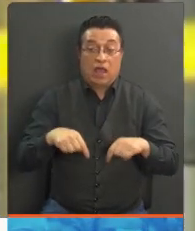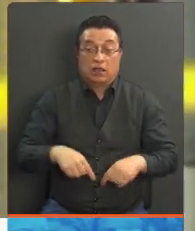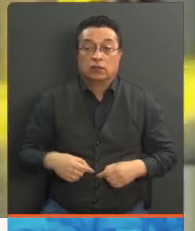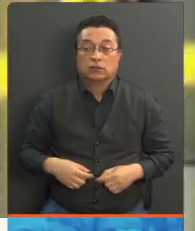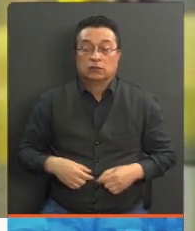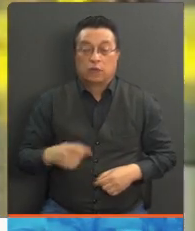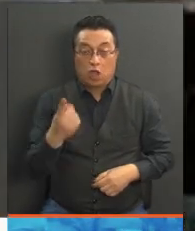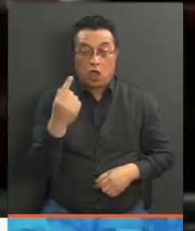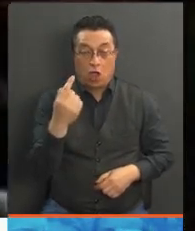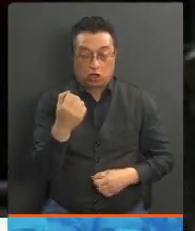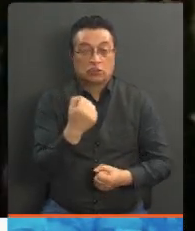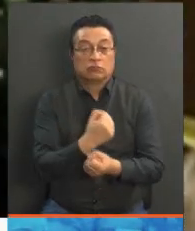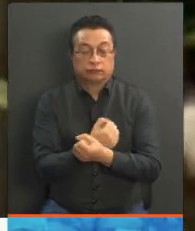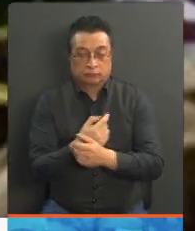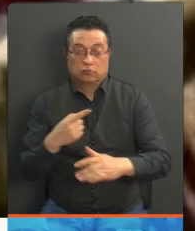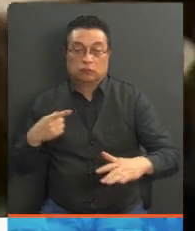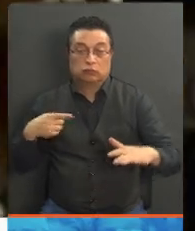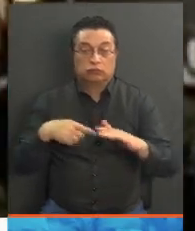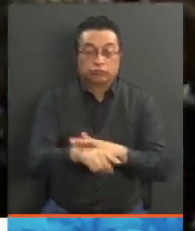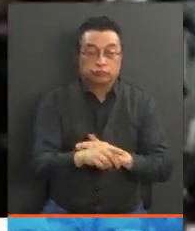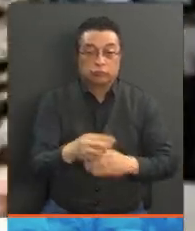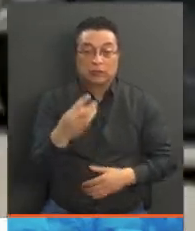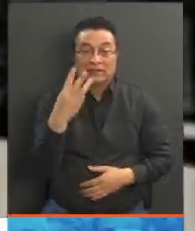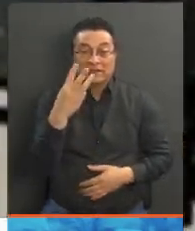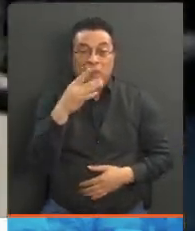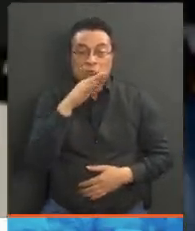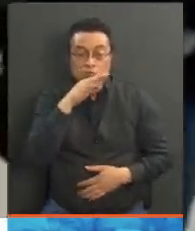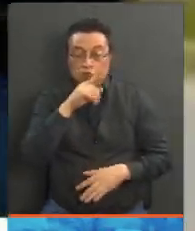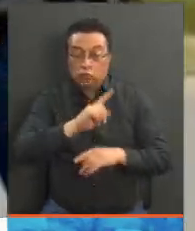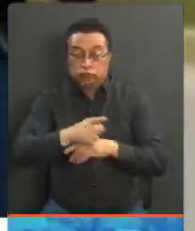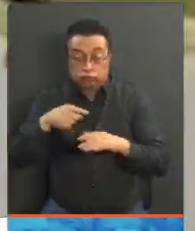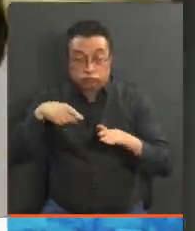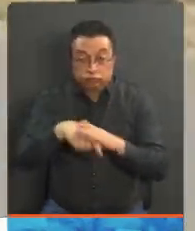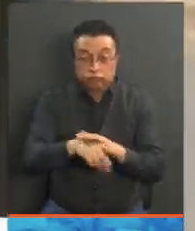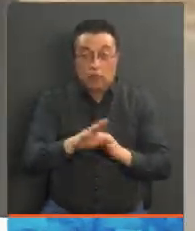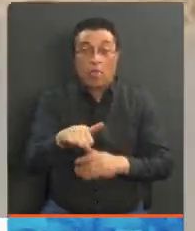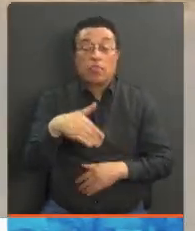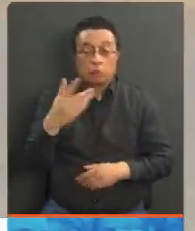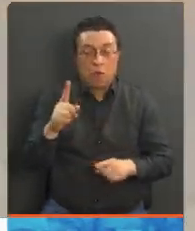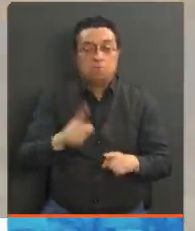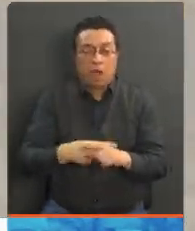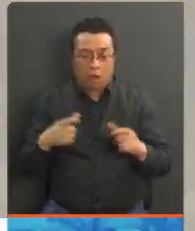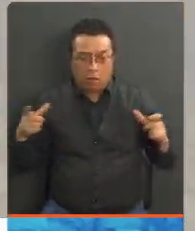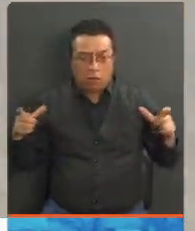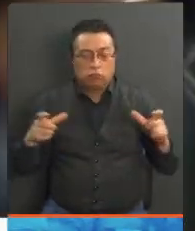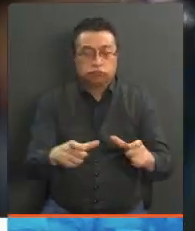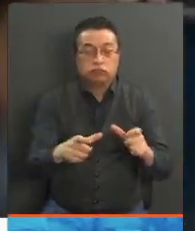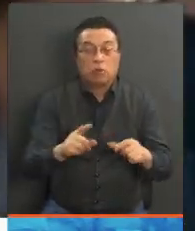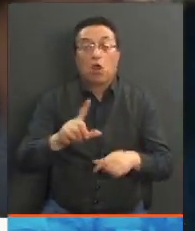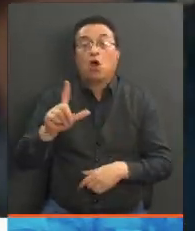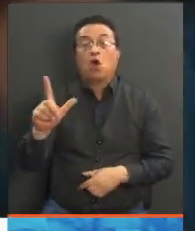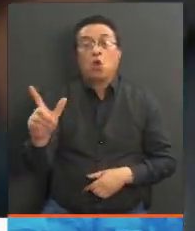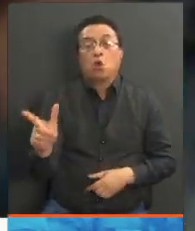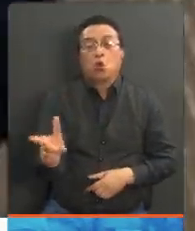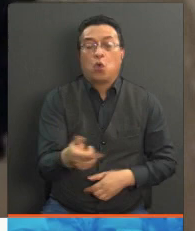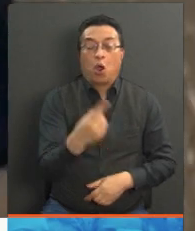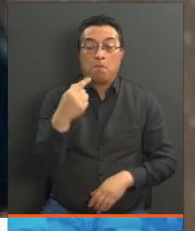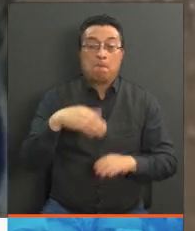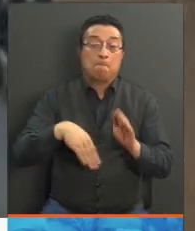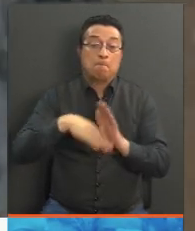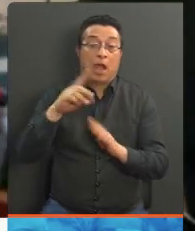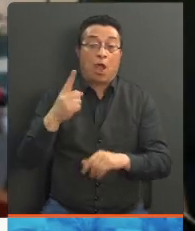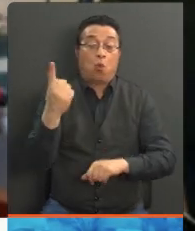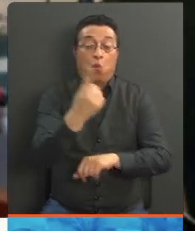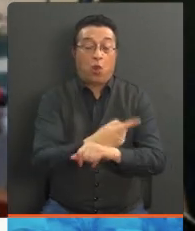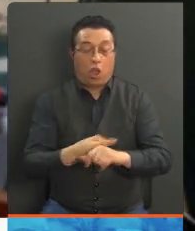11 policías llegaron al lugar en apenas 3 minutos y luego muchos más, los agentes demoraron más de una hora en